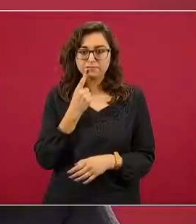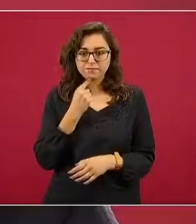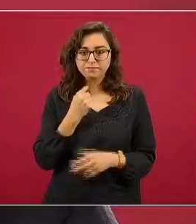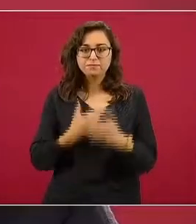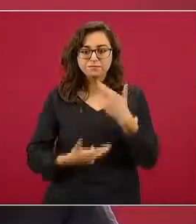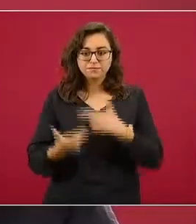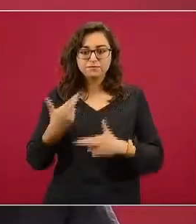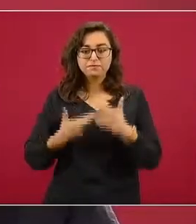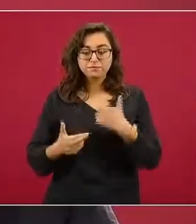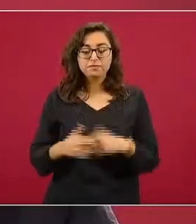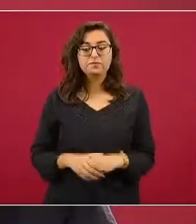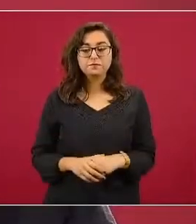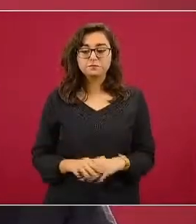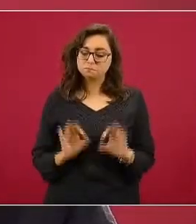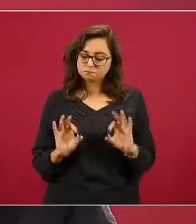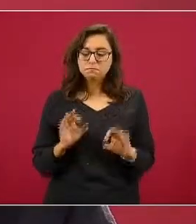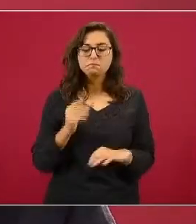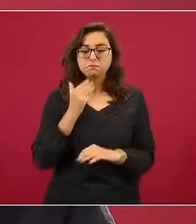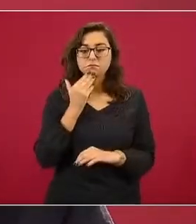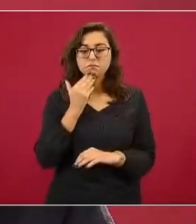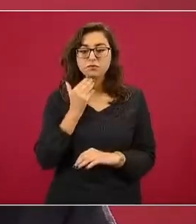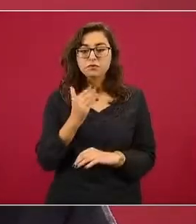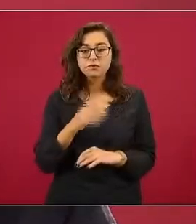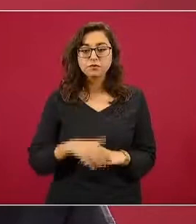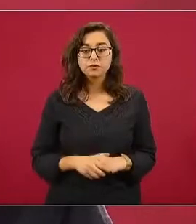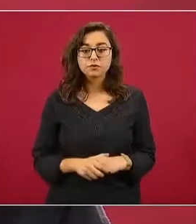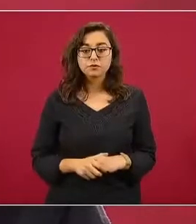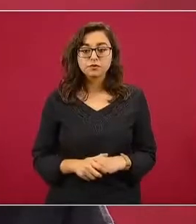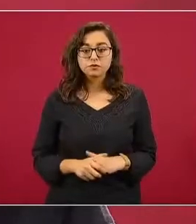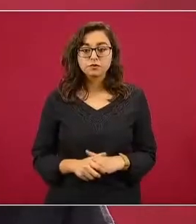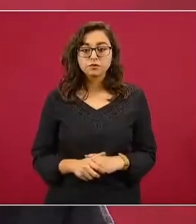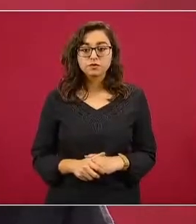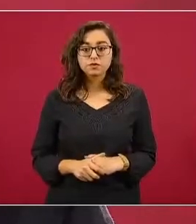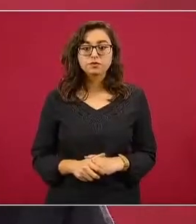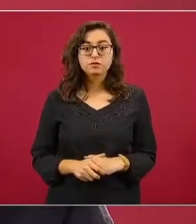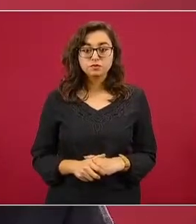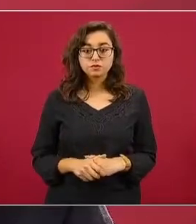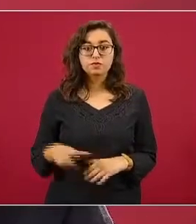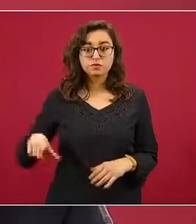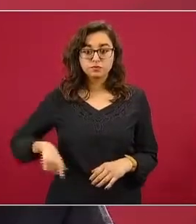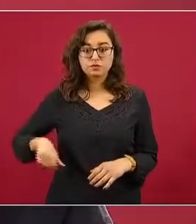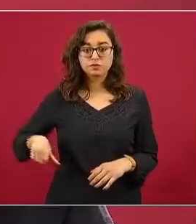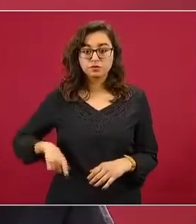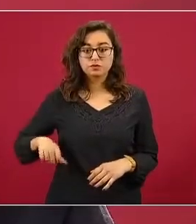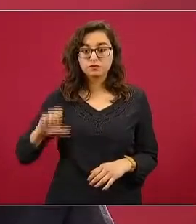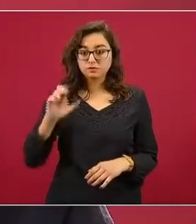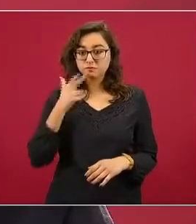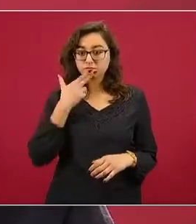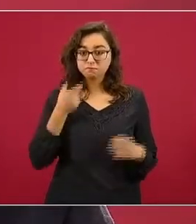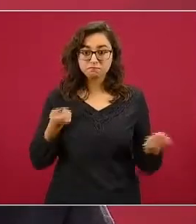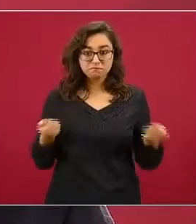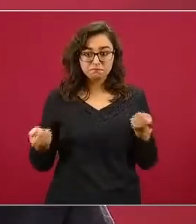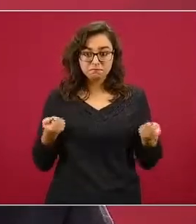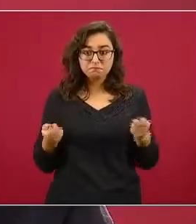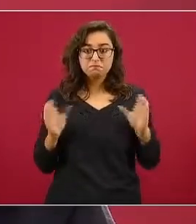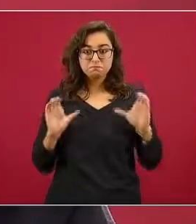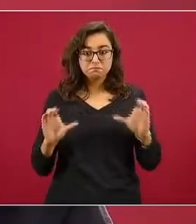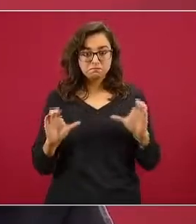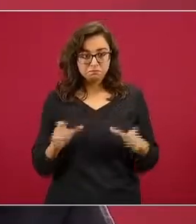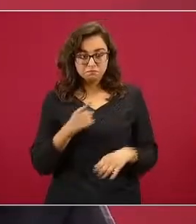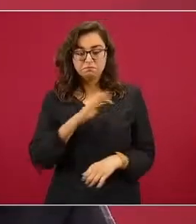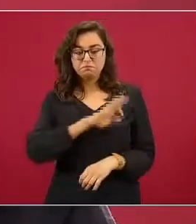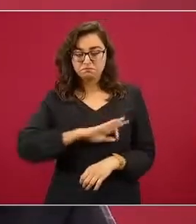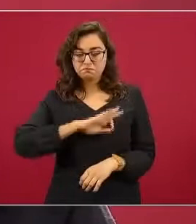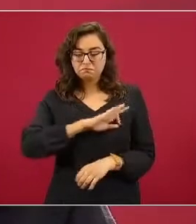bueno, apreciamos el cuidado que tiene el gobierno de Chihuahua. Felicitamos al gobernador Javier Corral